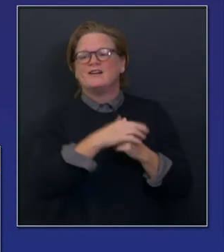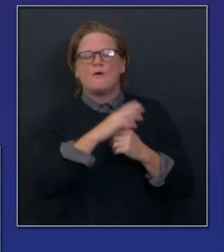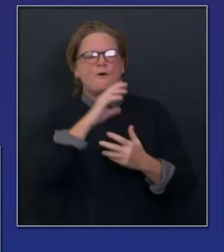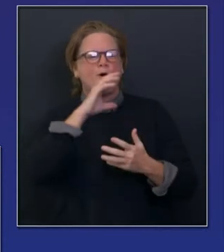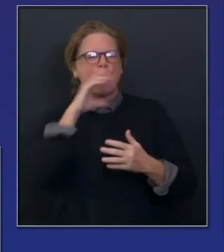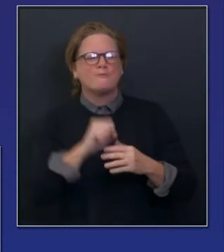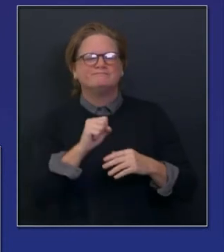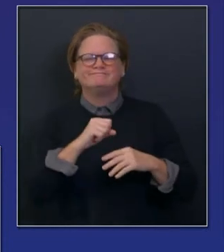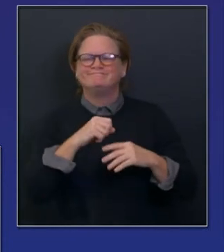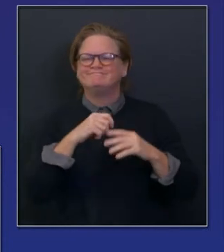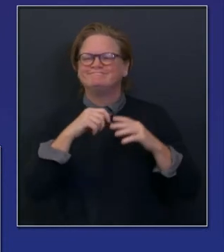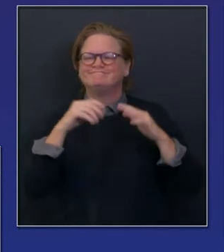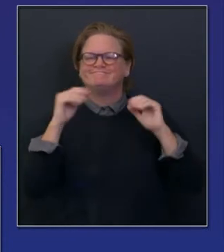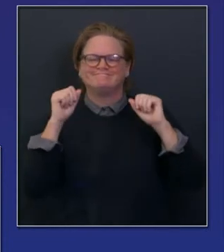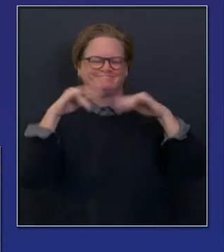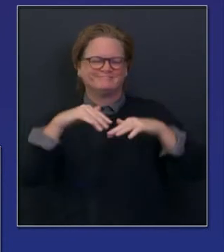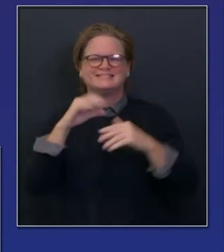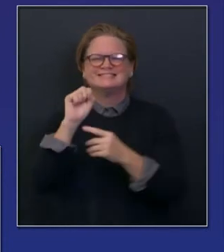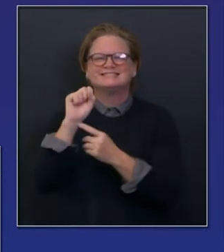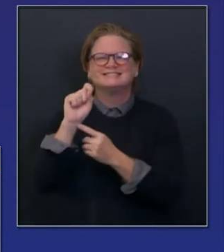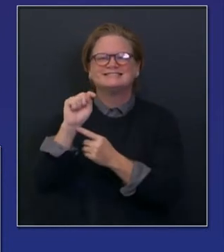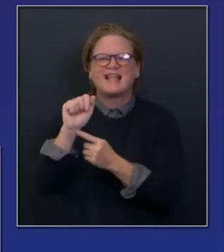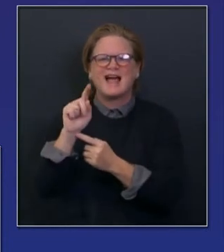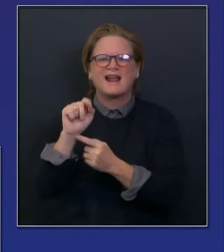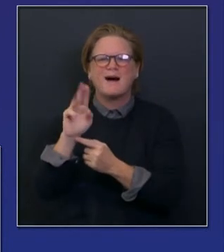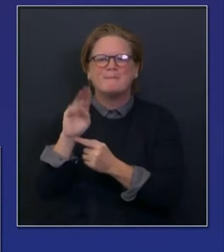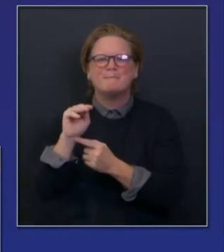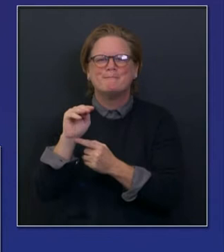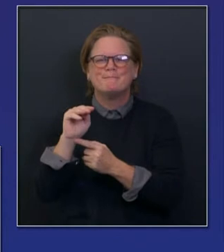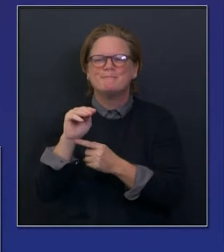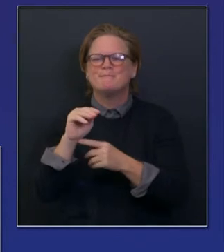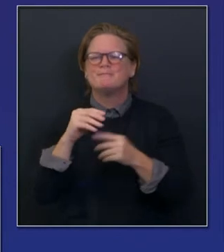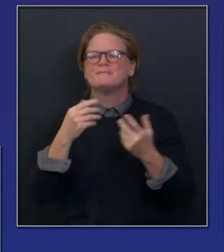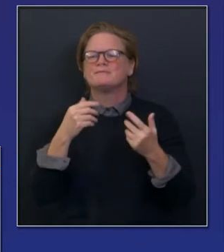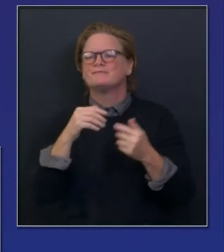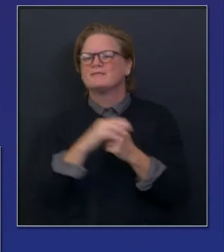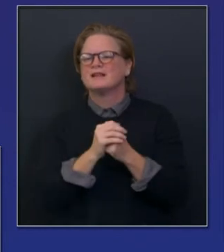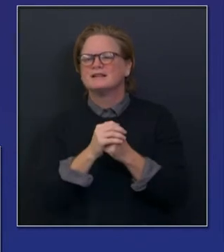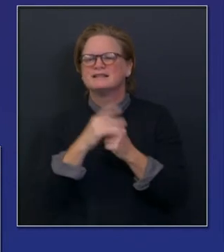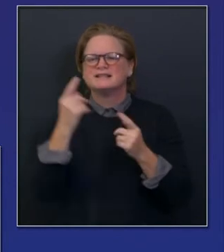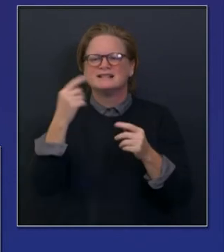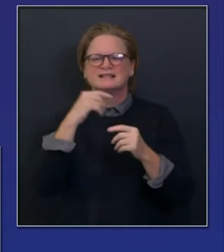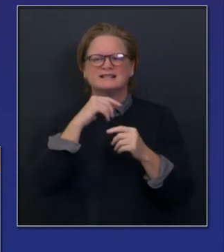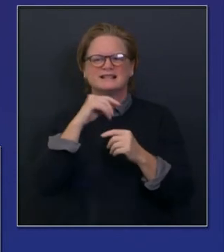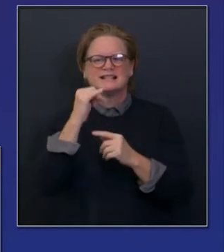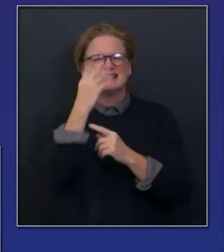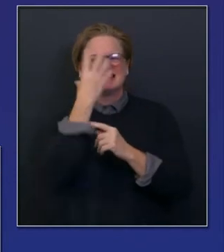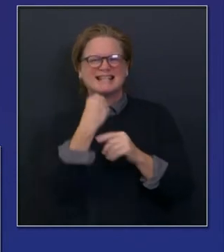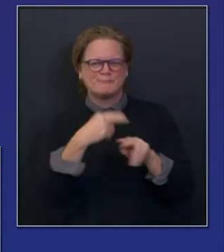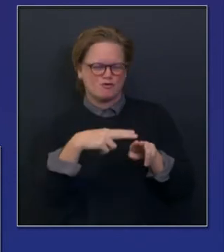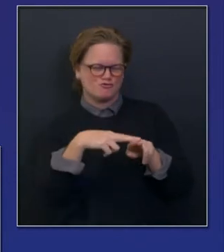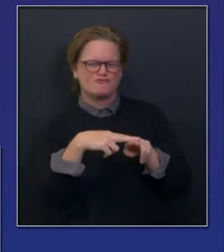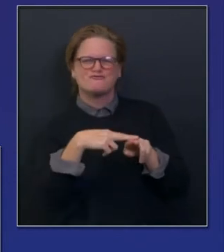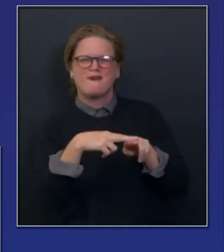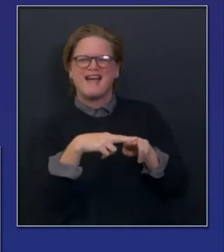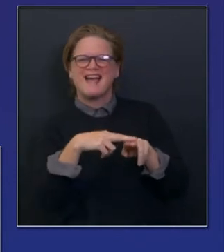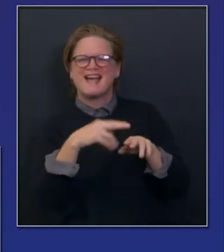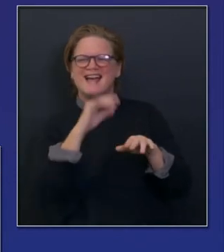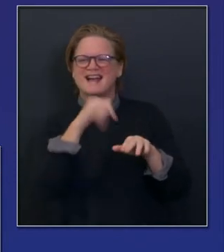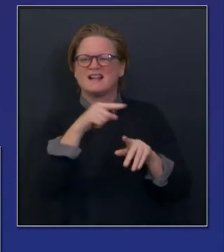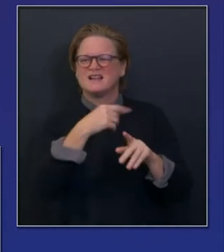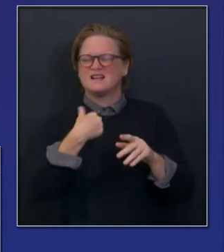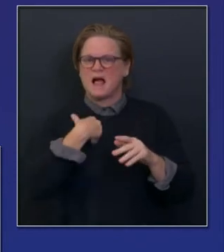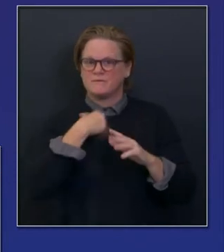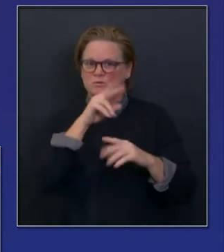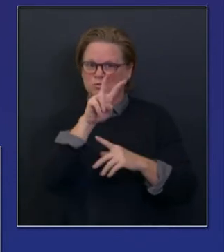momento, con 20 camas que están operativas, 200 camas adicionales que están en estatus candente, a